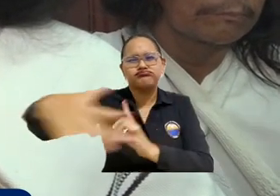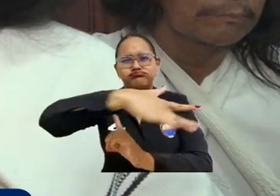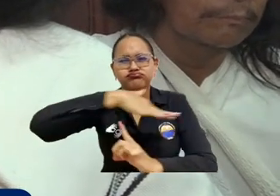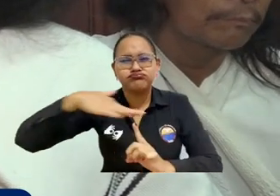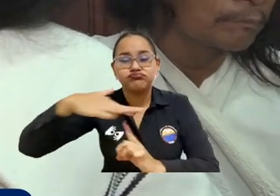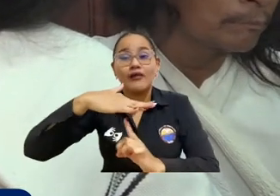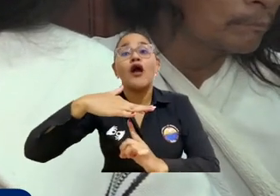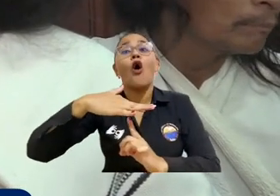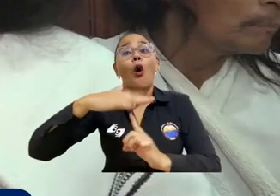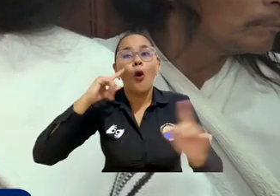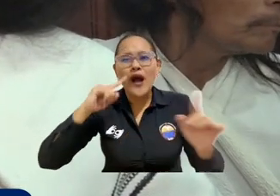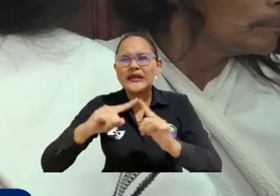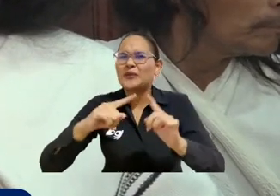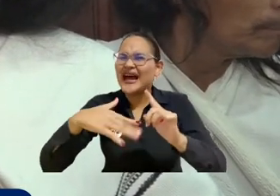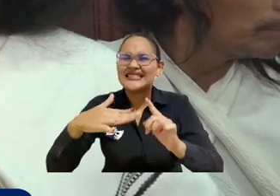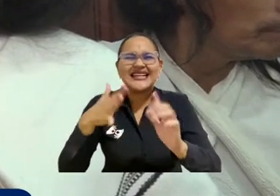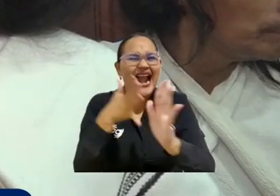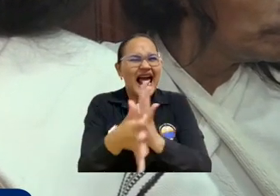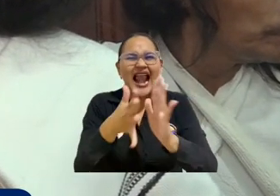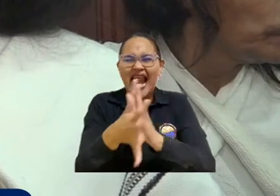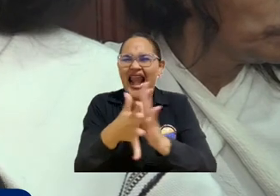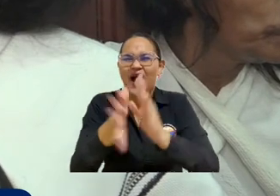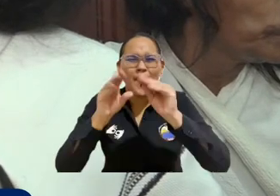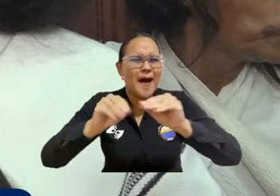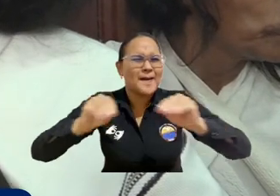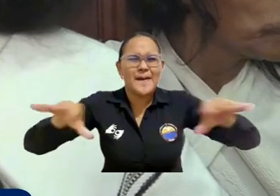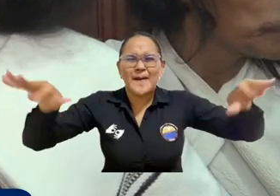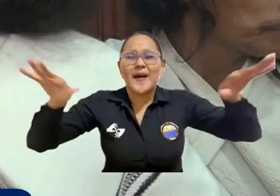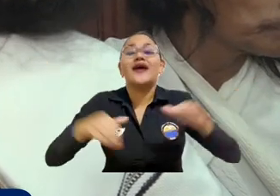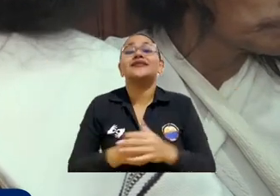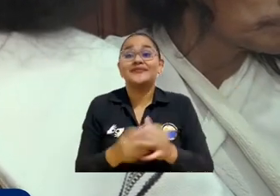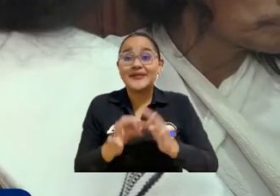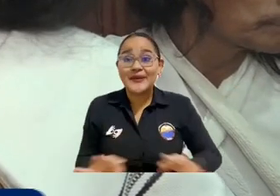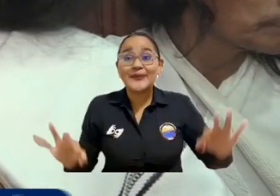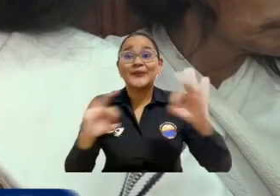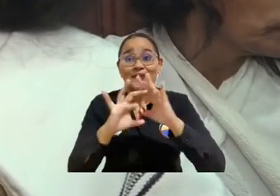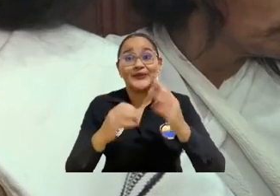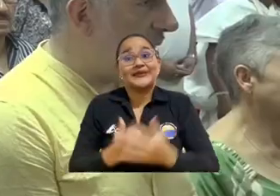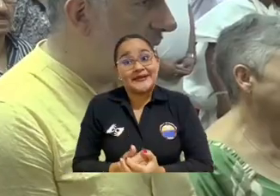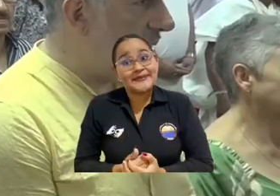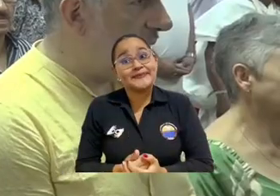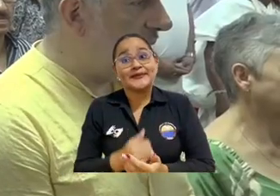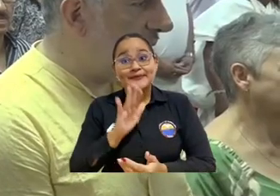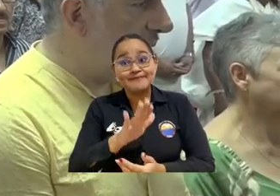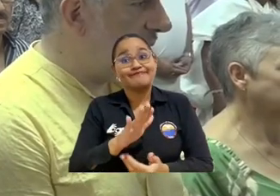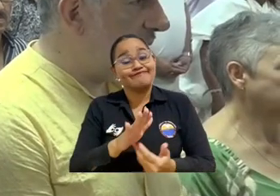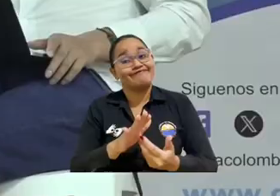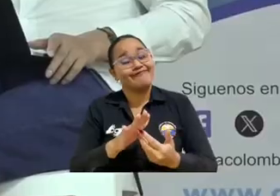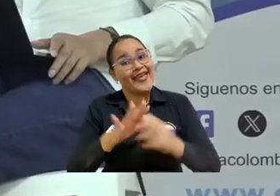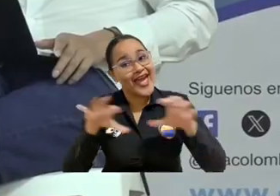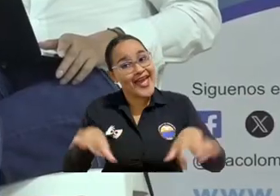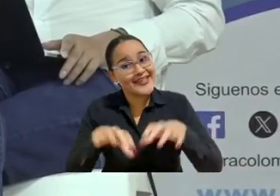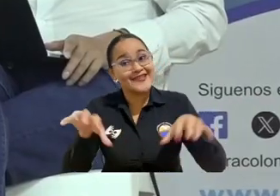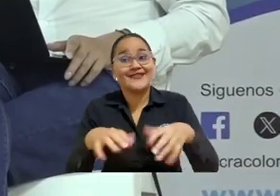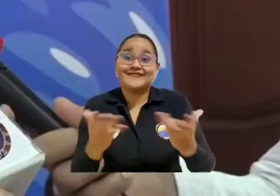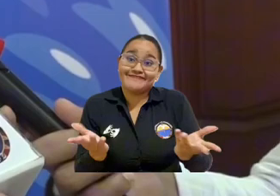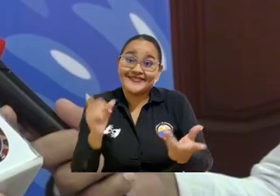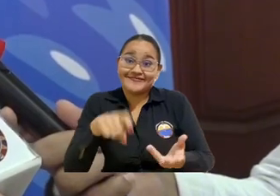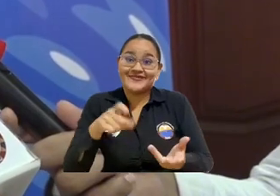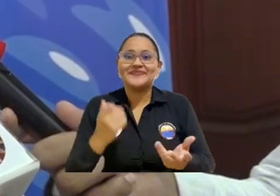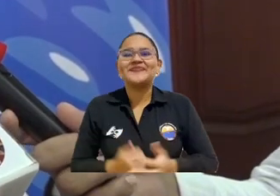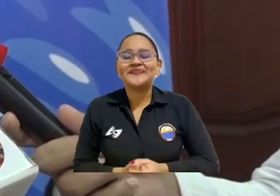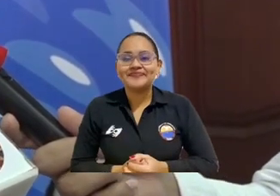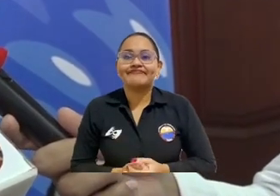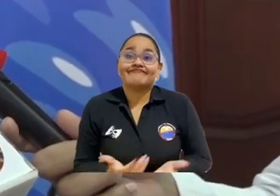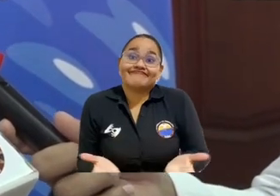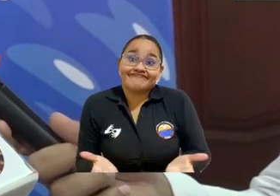ambiental se multiplique y que todo el mundo se asocie también a esta actividad conjunta retos que